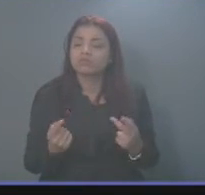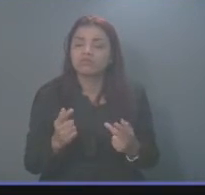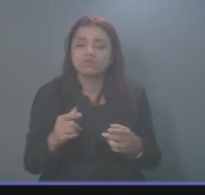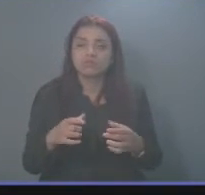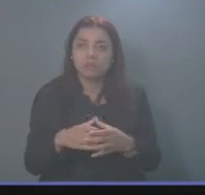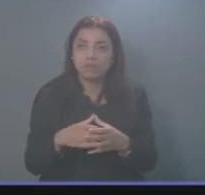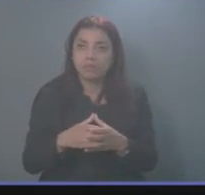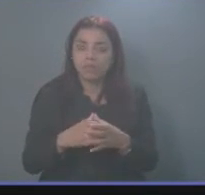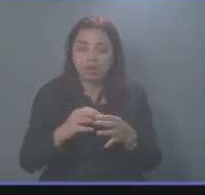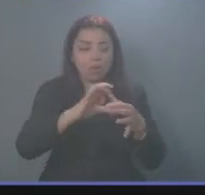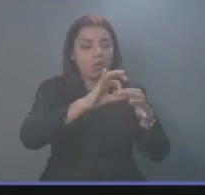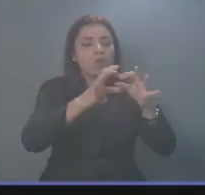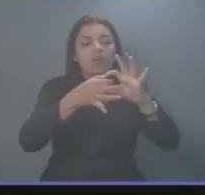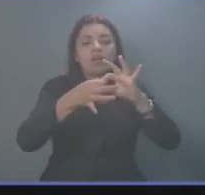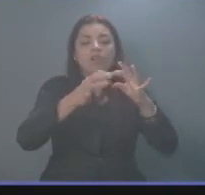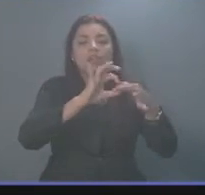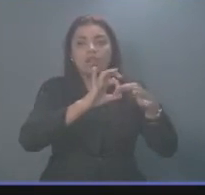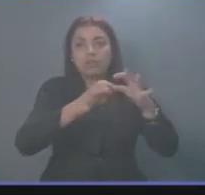Comité Olímpico.